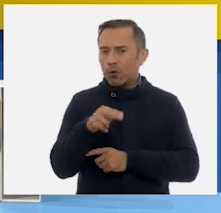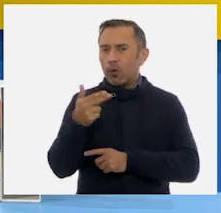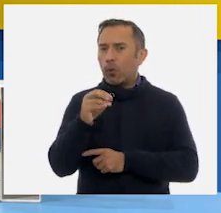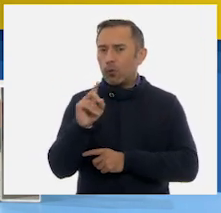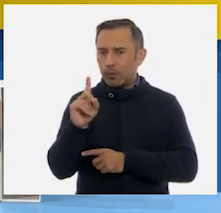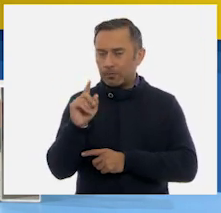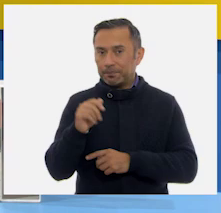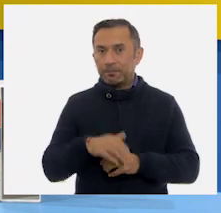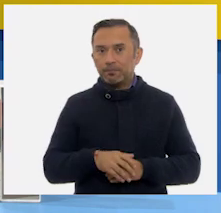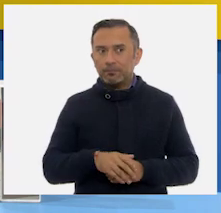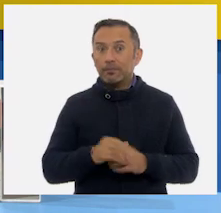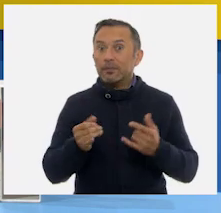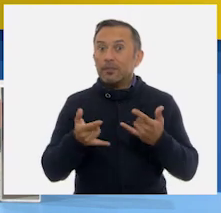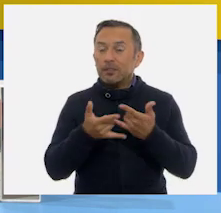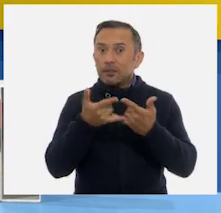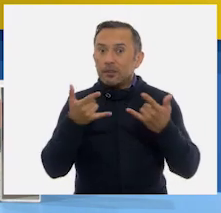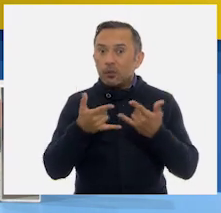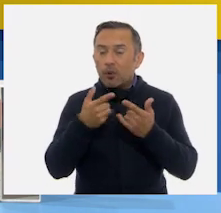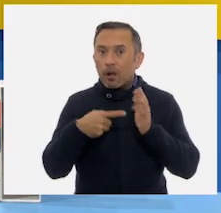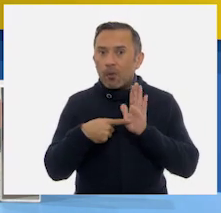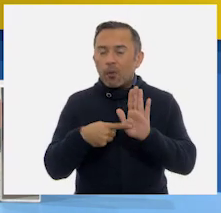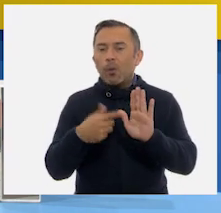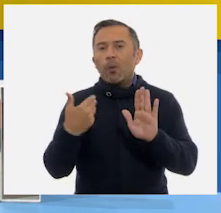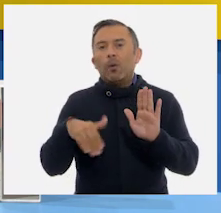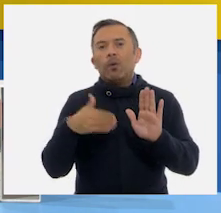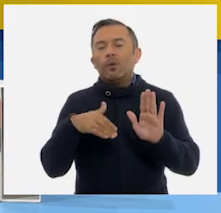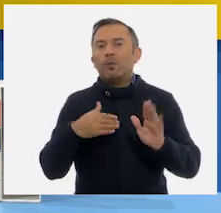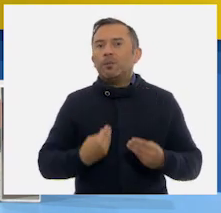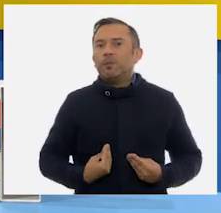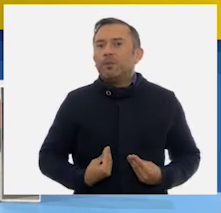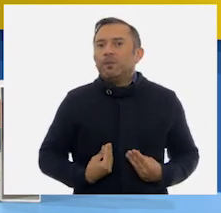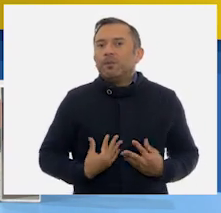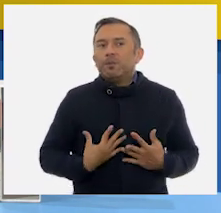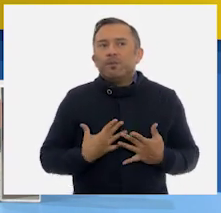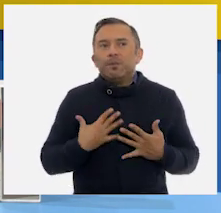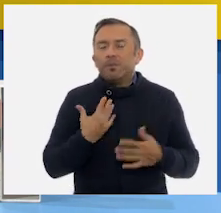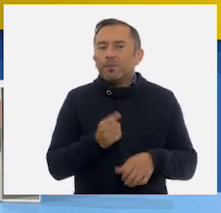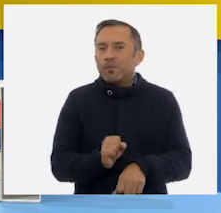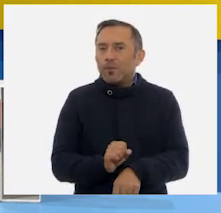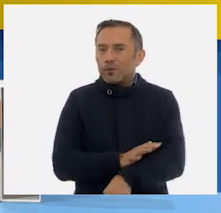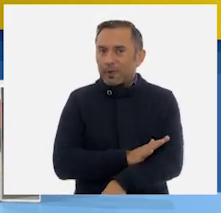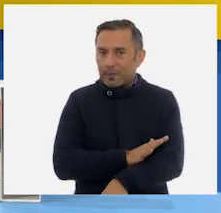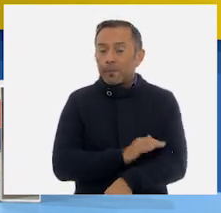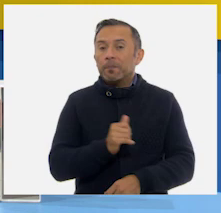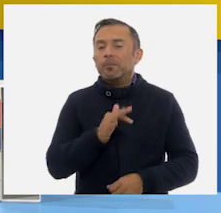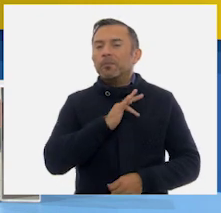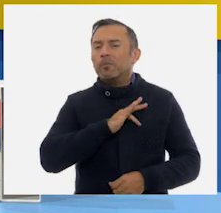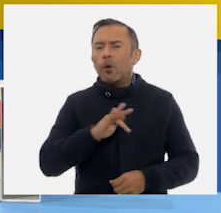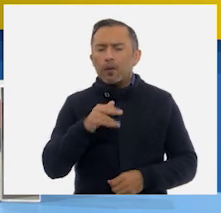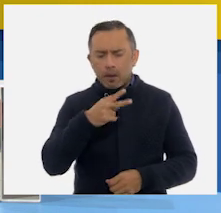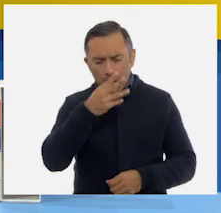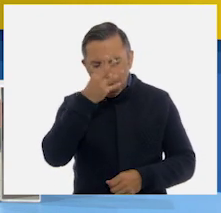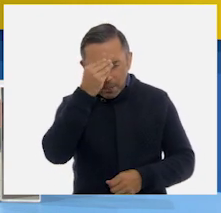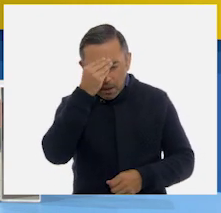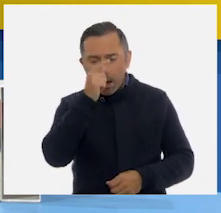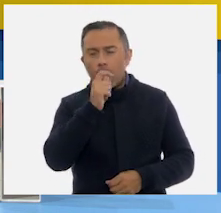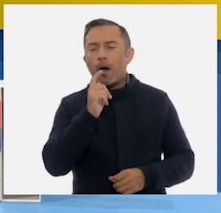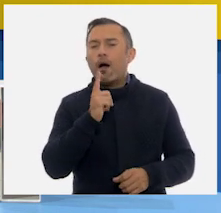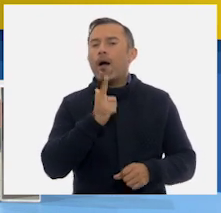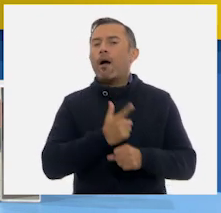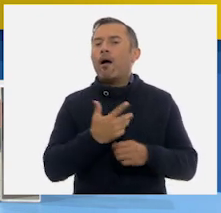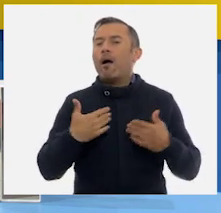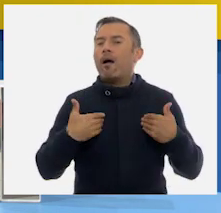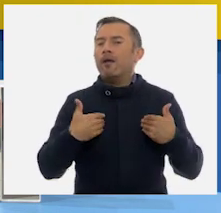La historia es muy emocionante. Además, les permitirá entender con mayor profundidad las razones por las que Pancho